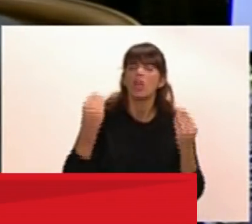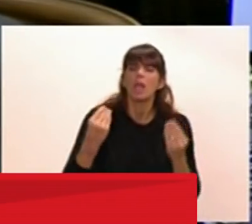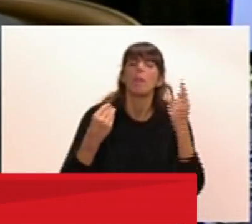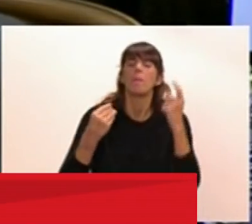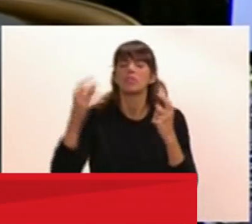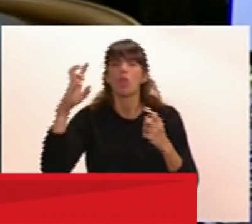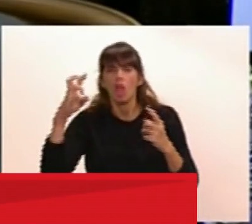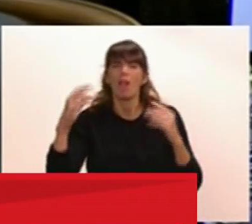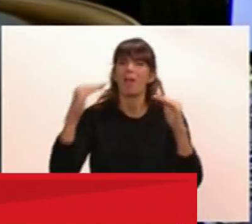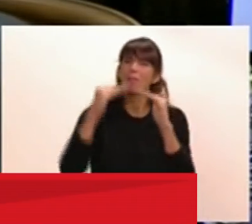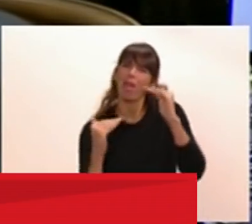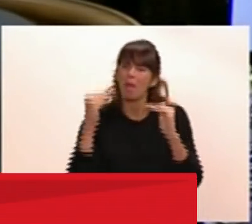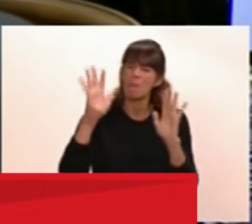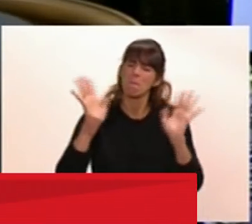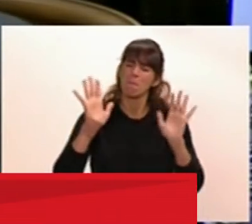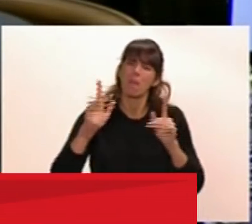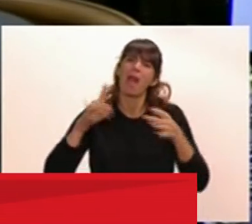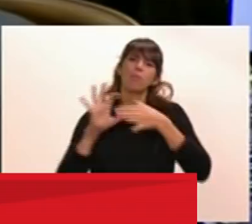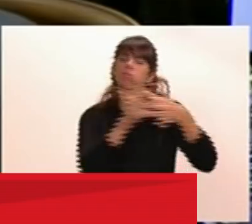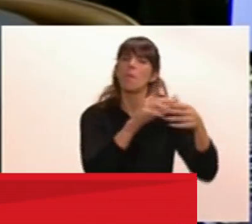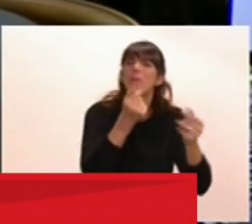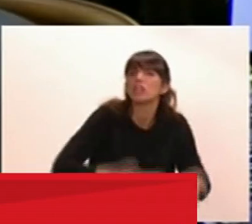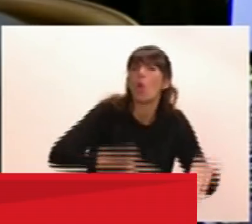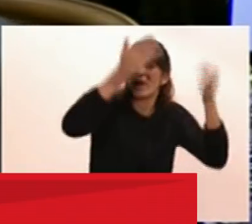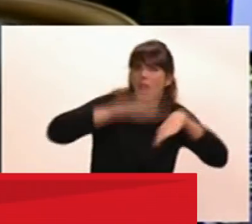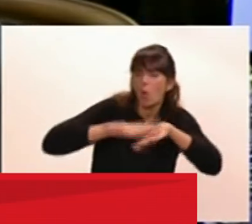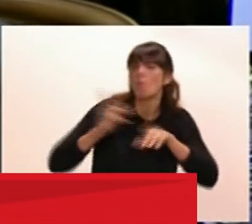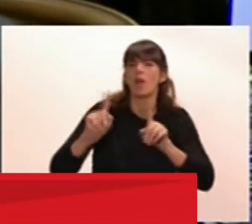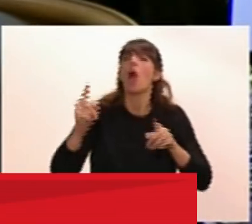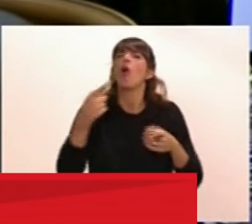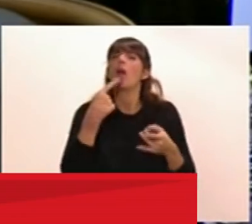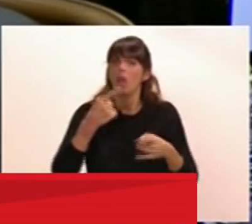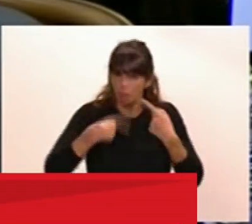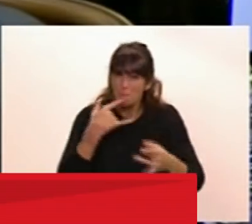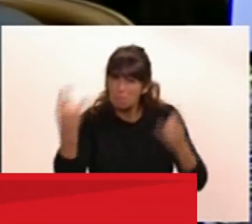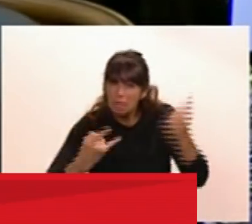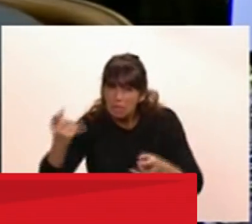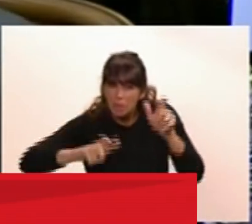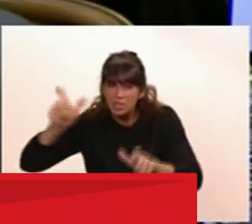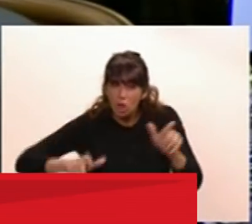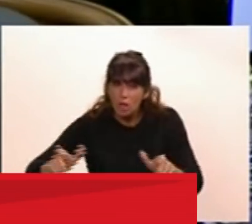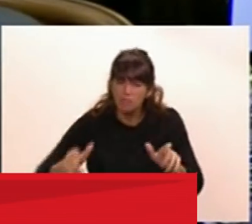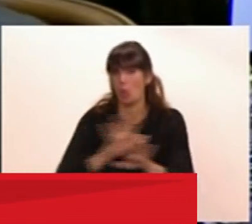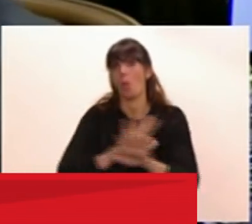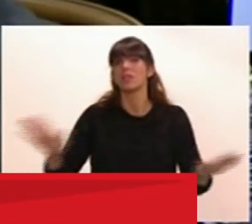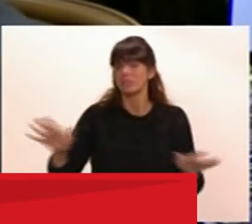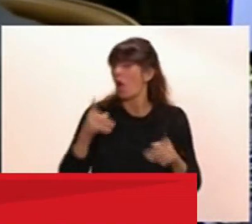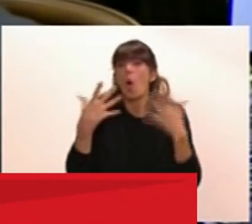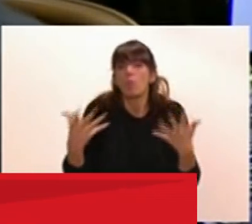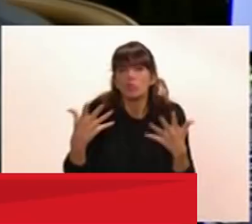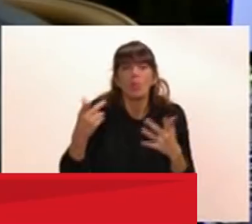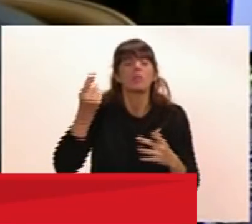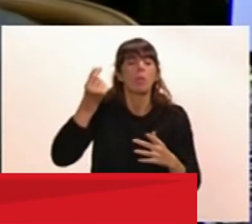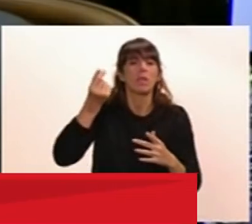iba a precio. ¿Ahora qué va a pasar con la devaluación? No le mientan más a la gente. Se va a ir a precio y esa tasa